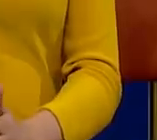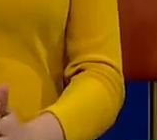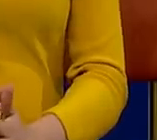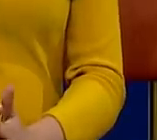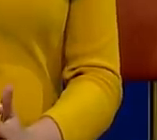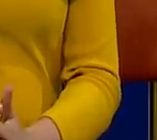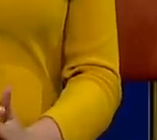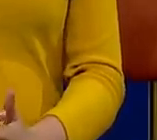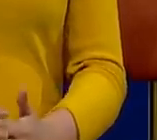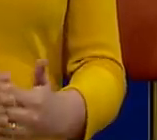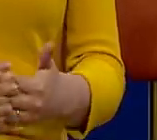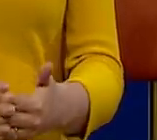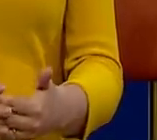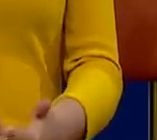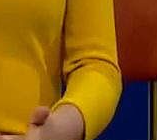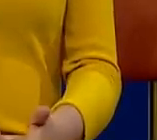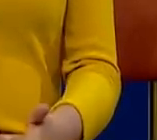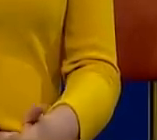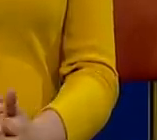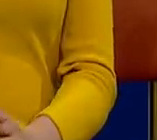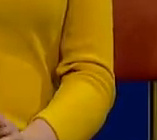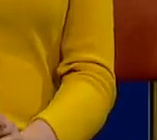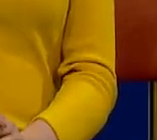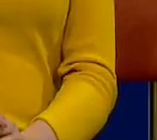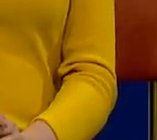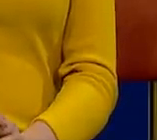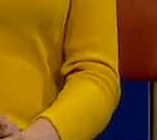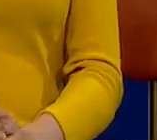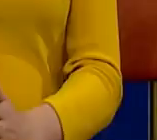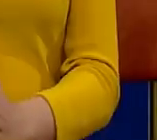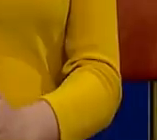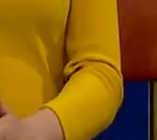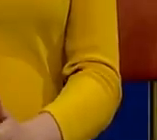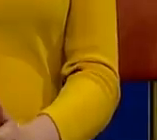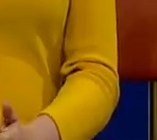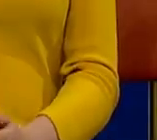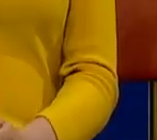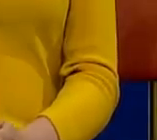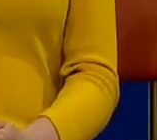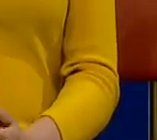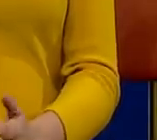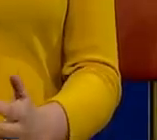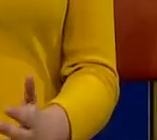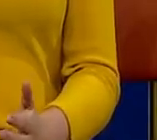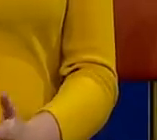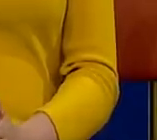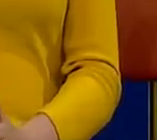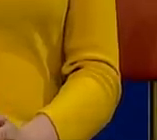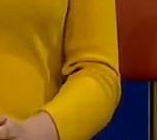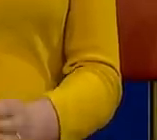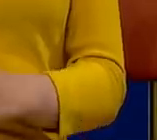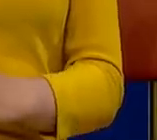en este primer día de junio hay nuevas reglas para la emergencia sanitaria. Las restricciones pues se van a flexibilizar